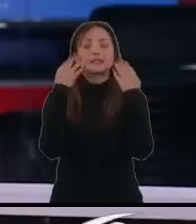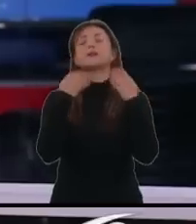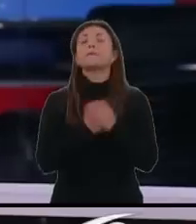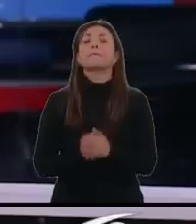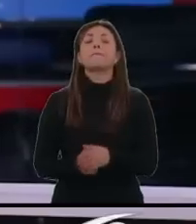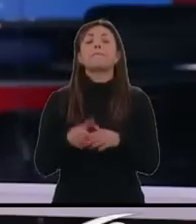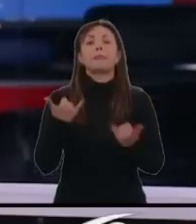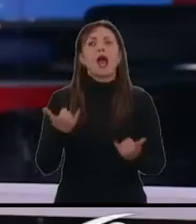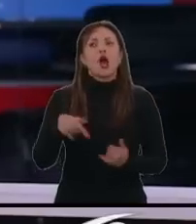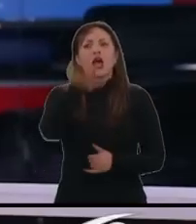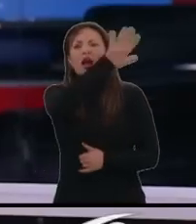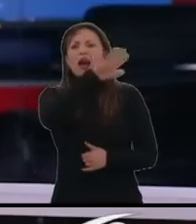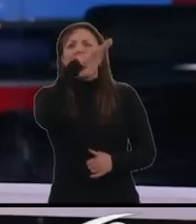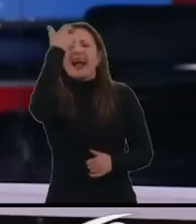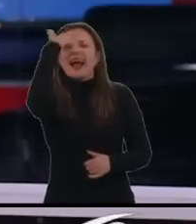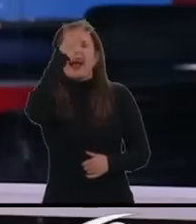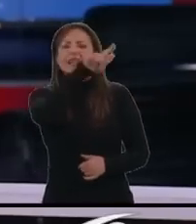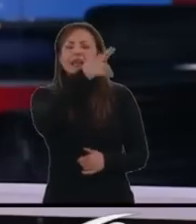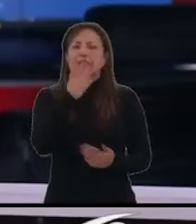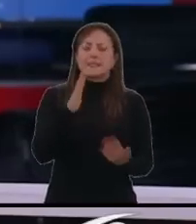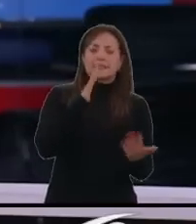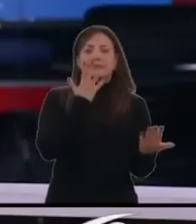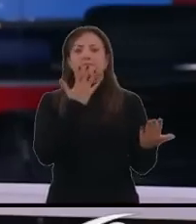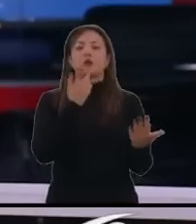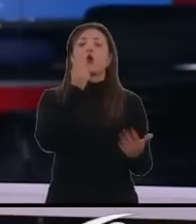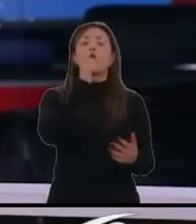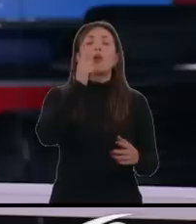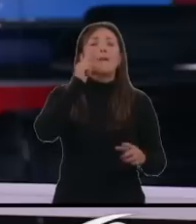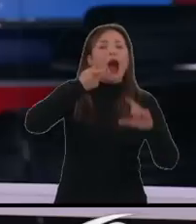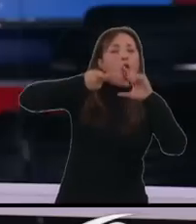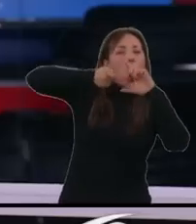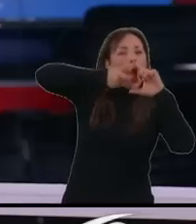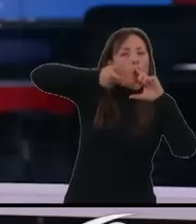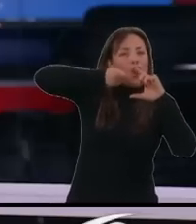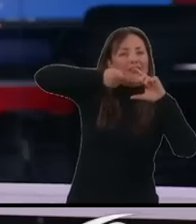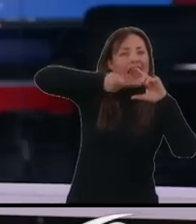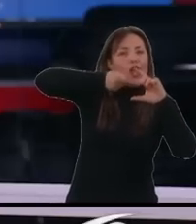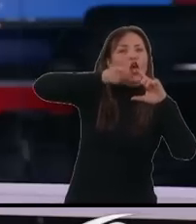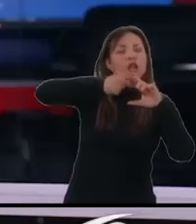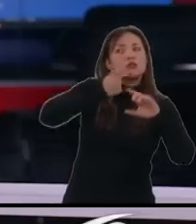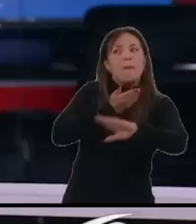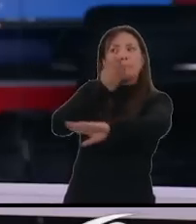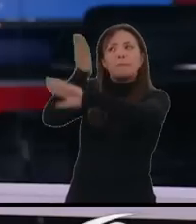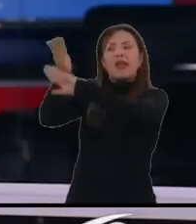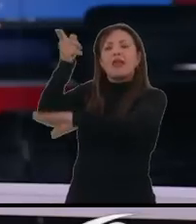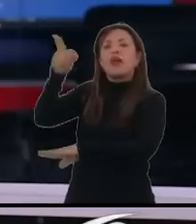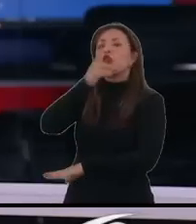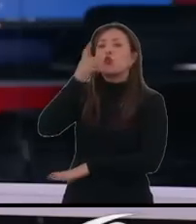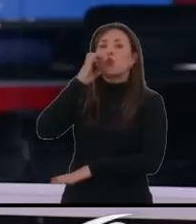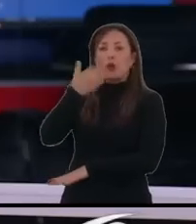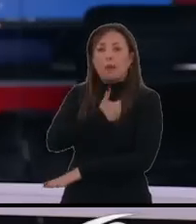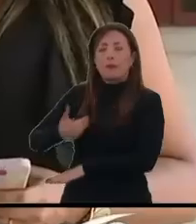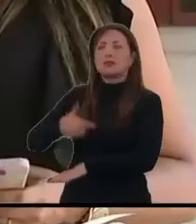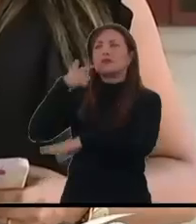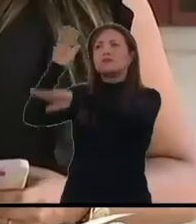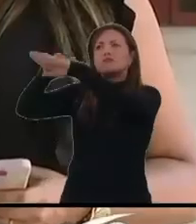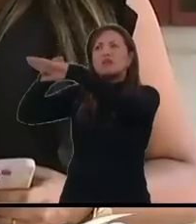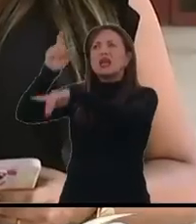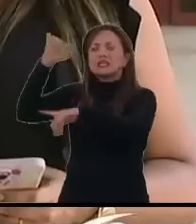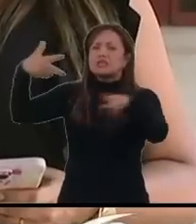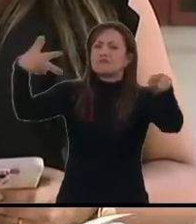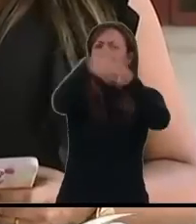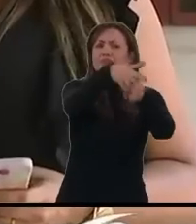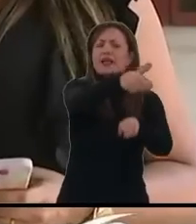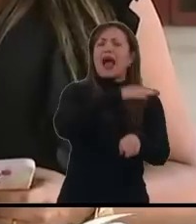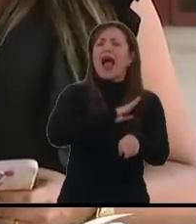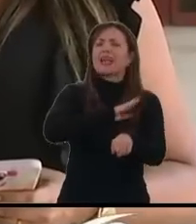Hay incertidumbre en Cartagena luego de que el contralor de esta ciudad le solicitara al presidente Iván Duque suspender al alcalde de La Heroica. Yesenia Carrillo,